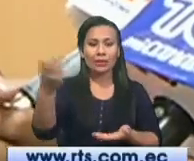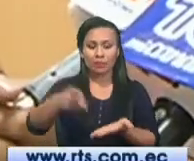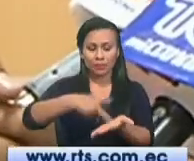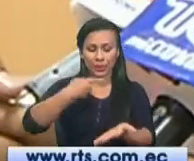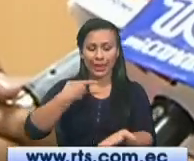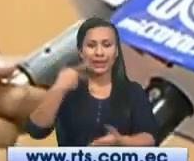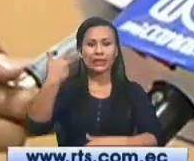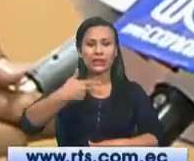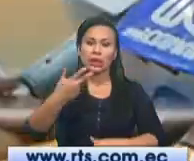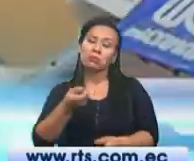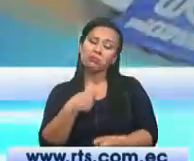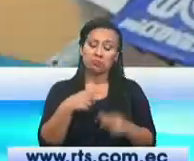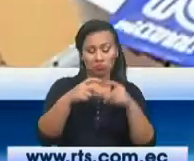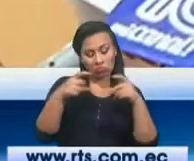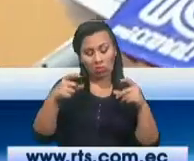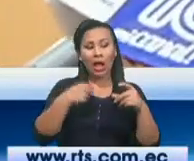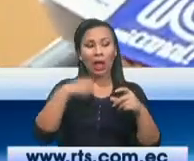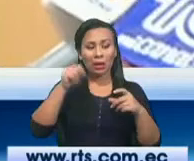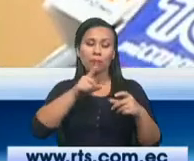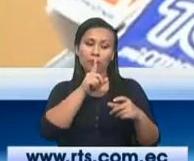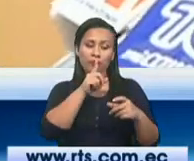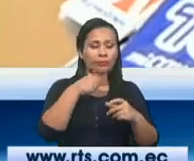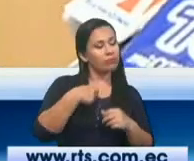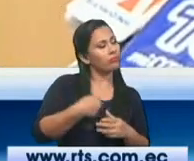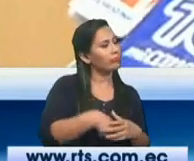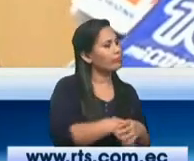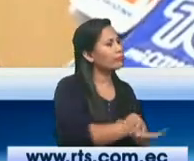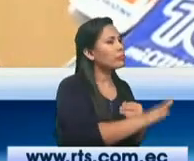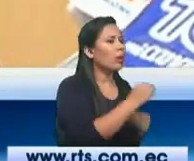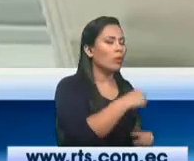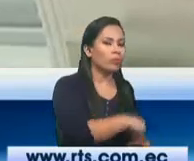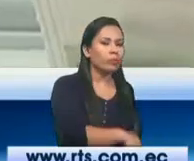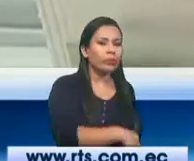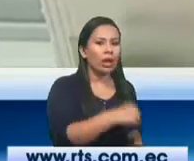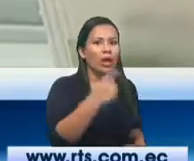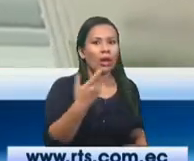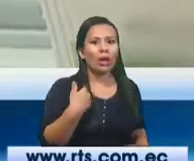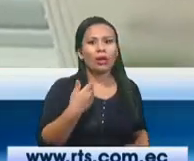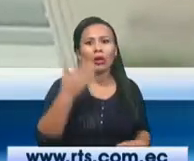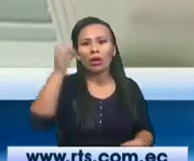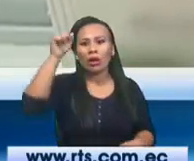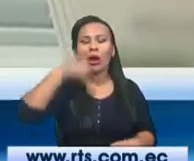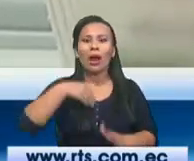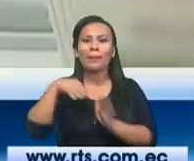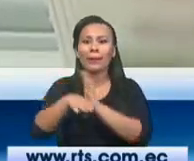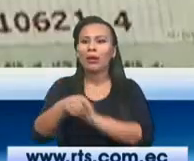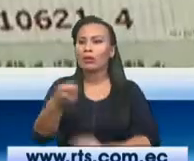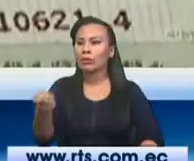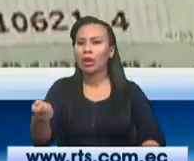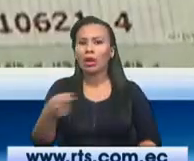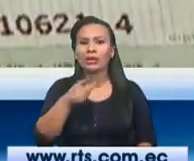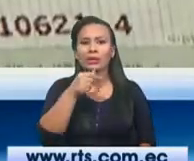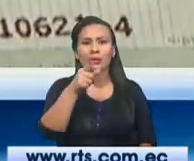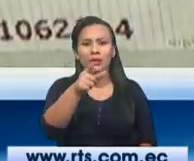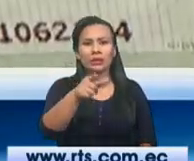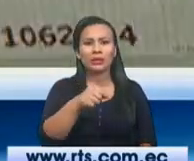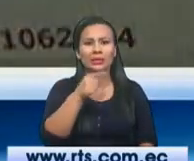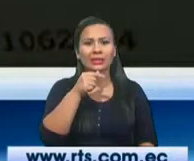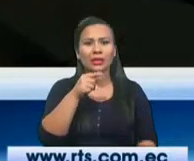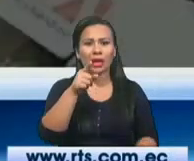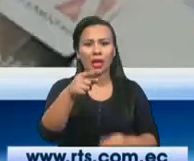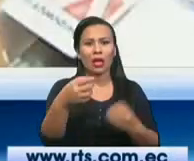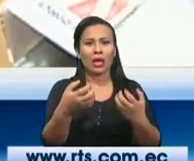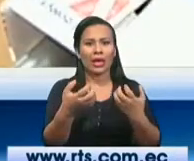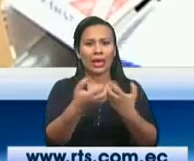el depósito. El banco me llamó a decir de que ha sido una chequera robada. Pero en su caso, los cheques pertenecían a una compañía.